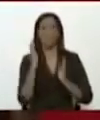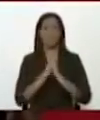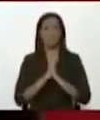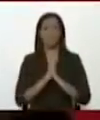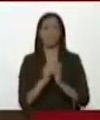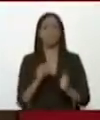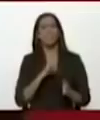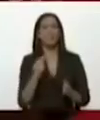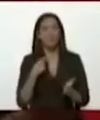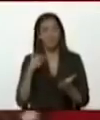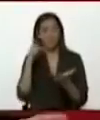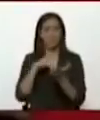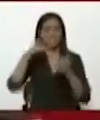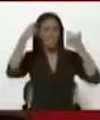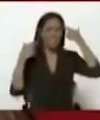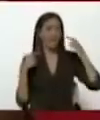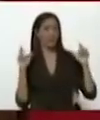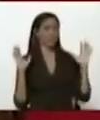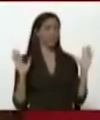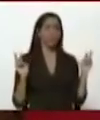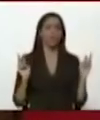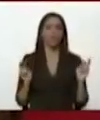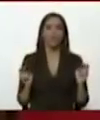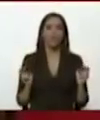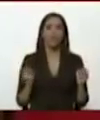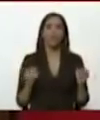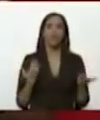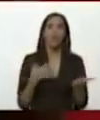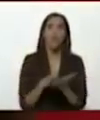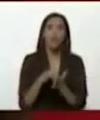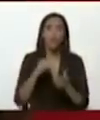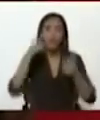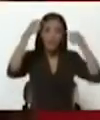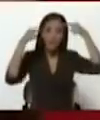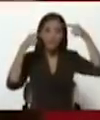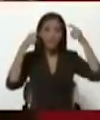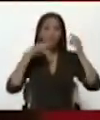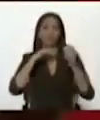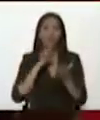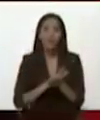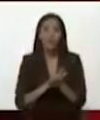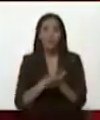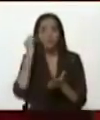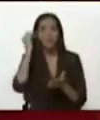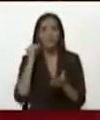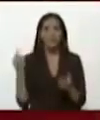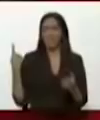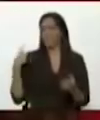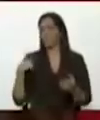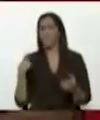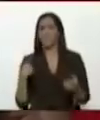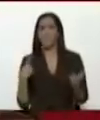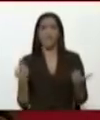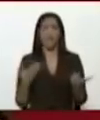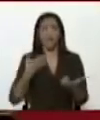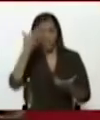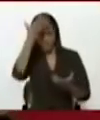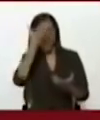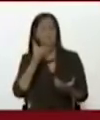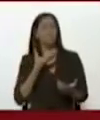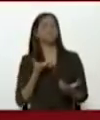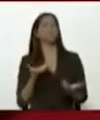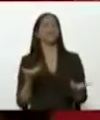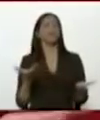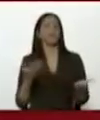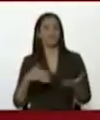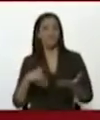estoy aquí puesto por Chávez y tal. O sea, y cuando el comandante Chávez muere, ellos pensaban que ellos tenían espiritualmente la carga